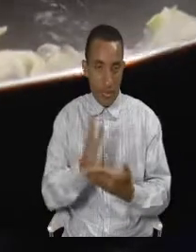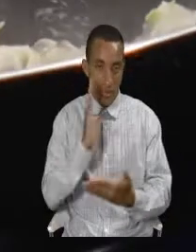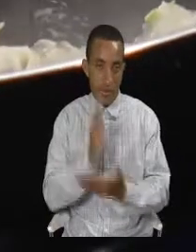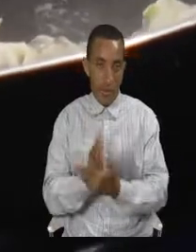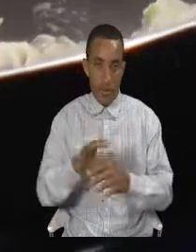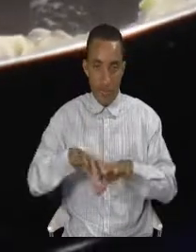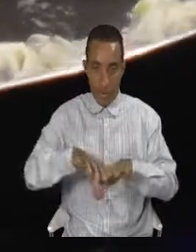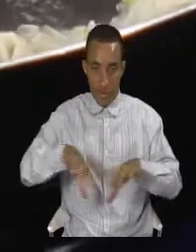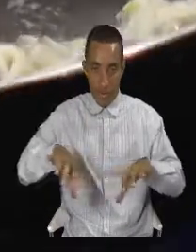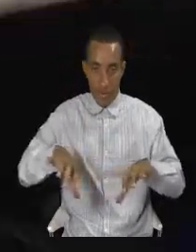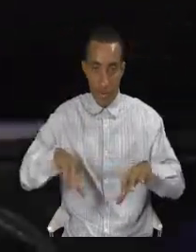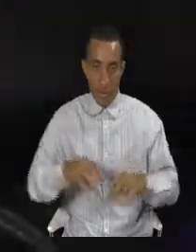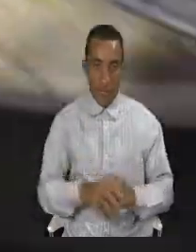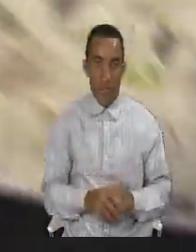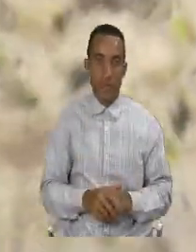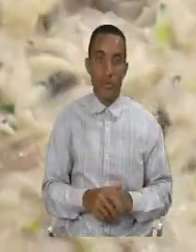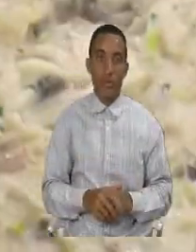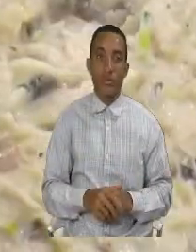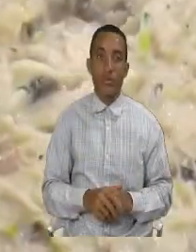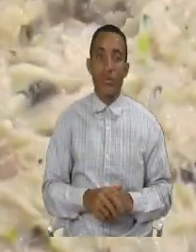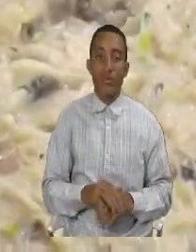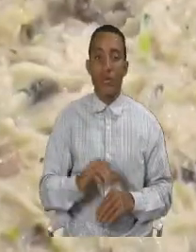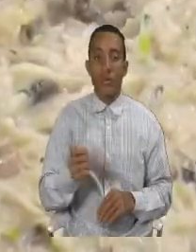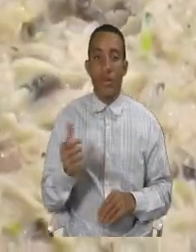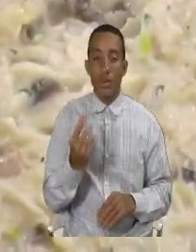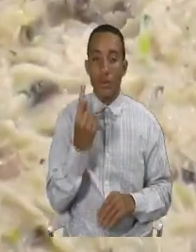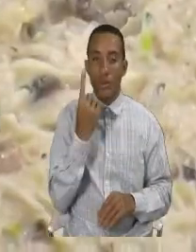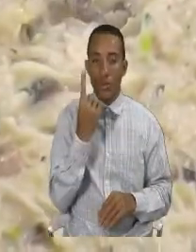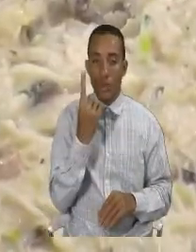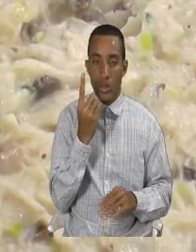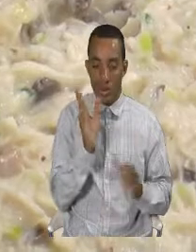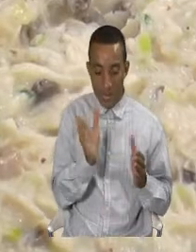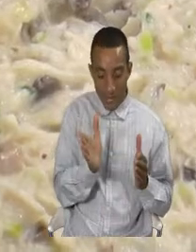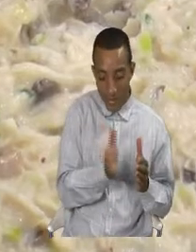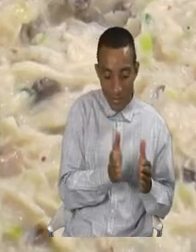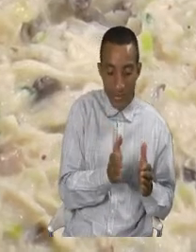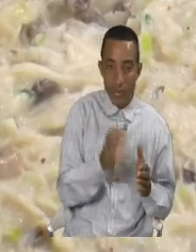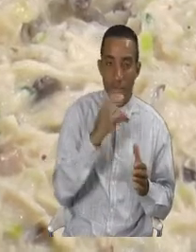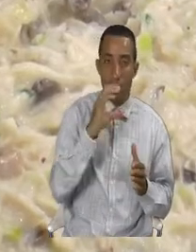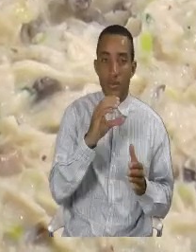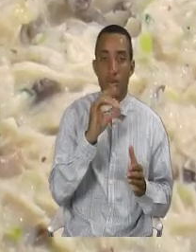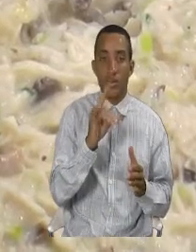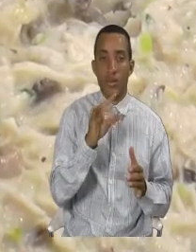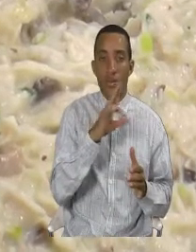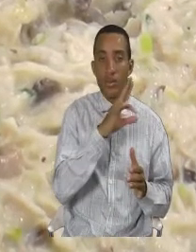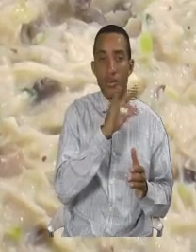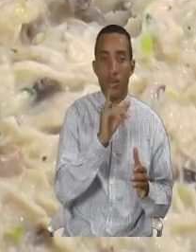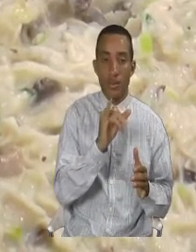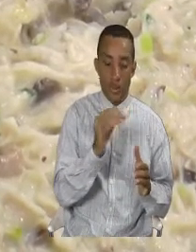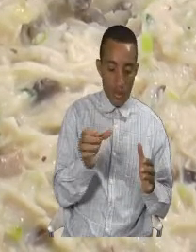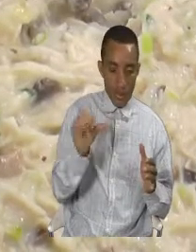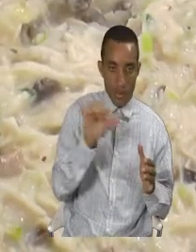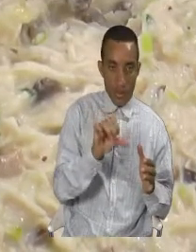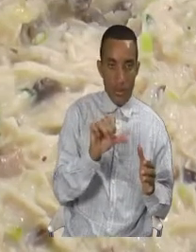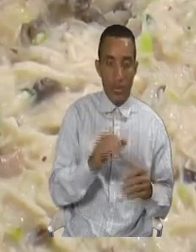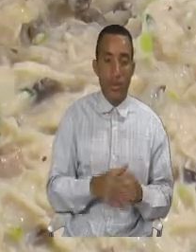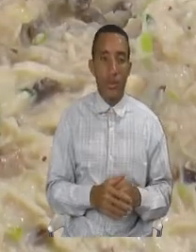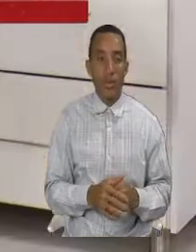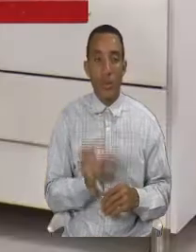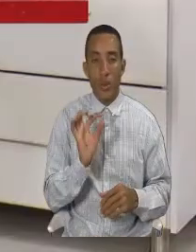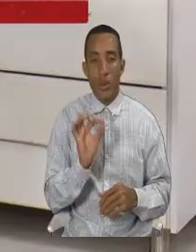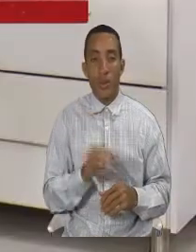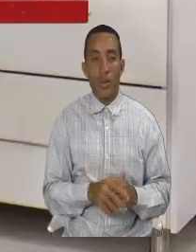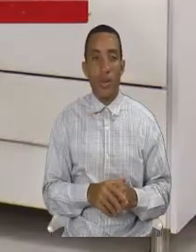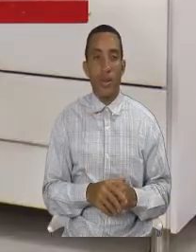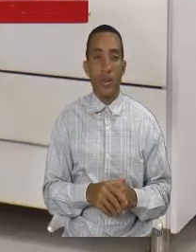tratar de adicionarle curry a una de las mitades y no mezclar. Acá tengo un poquitico, a ver si nos